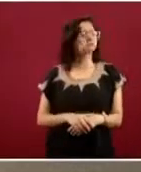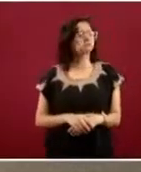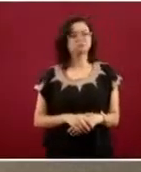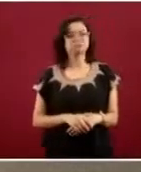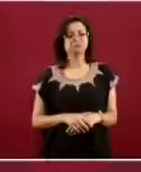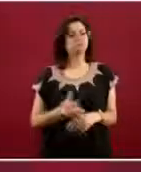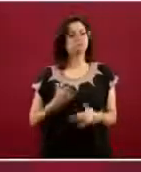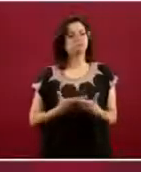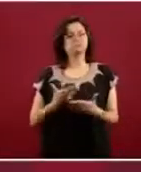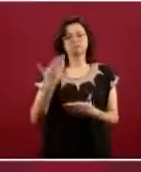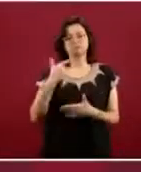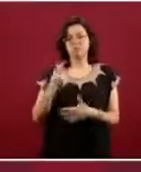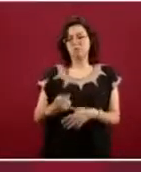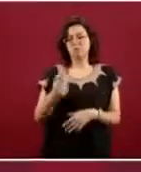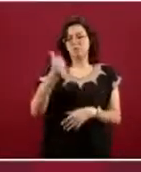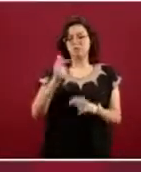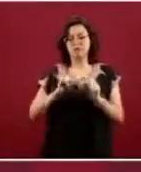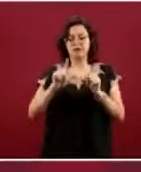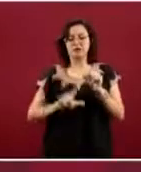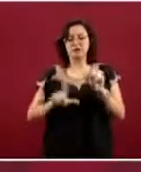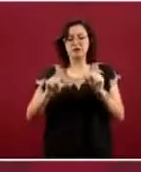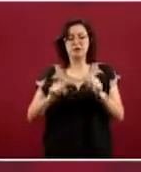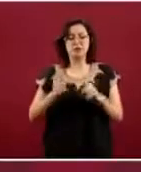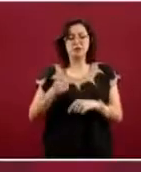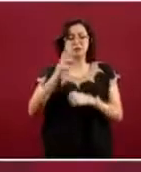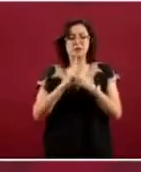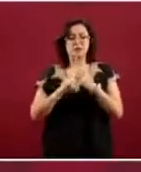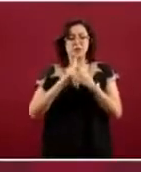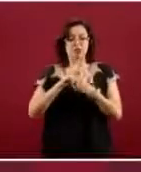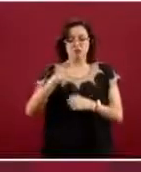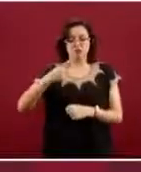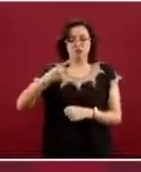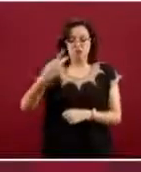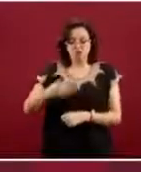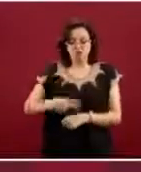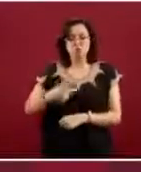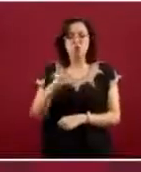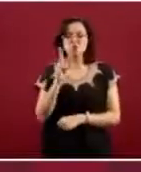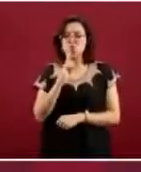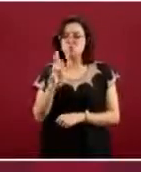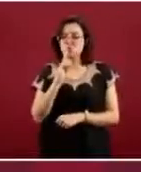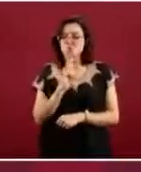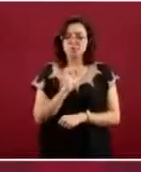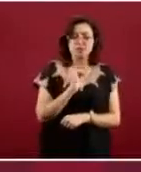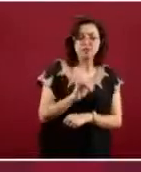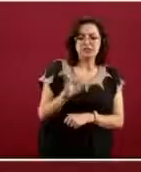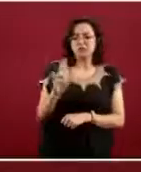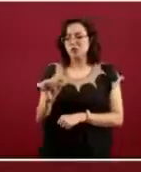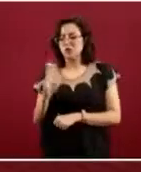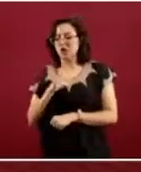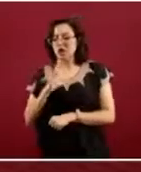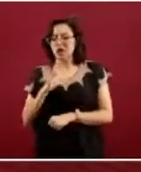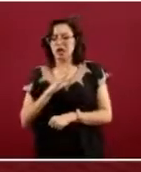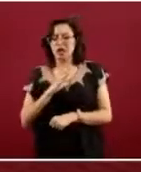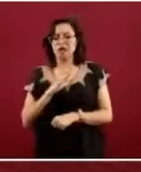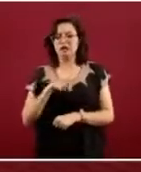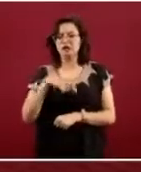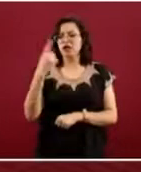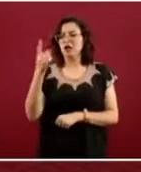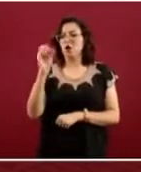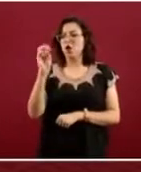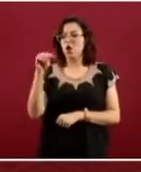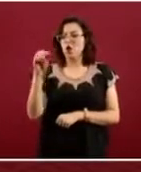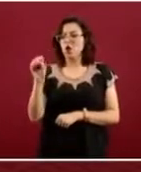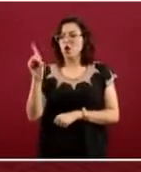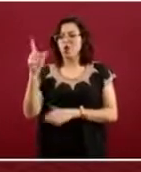el inicio, y fuimos el primer país en tener una prueba propia, antes de que se estableciera el protocolo Berlín, que después recomendó